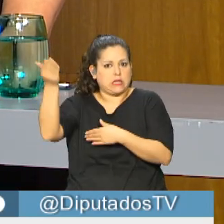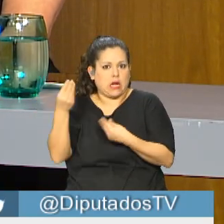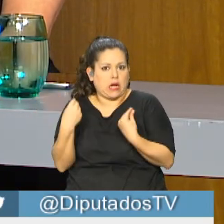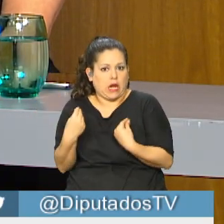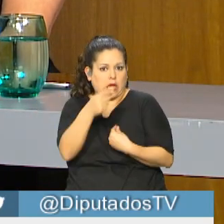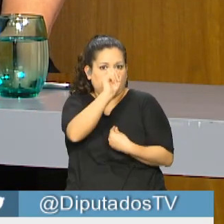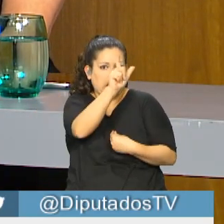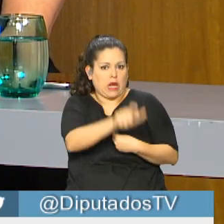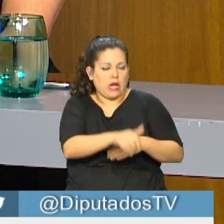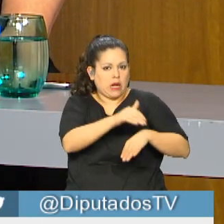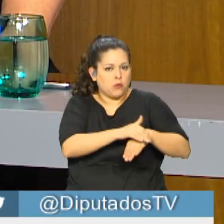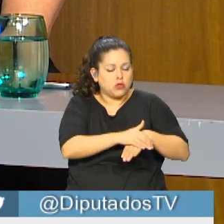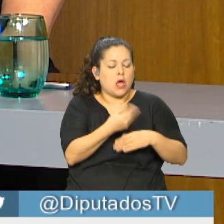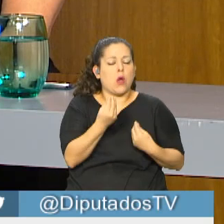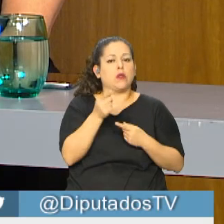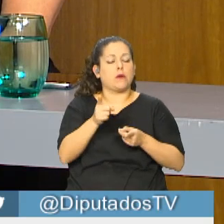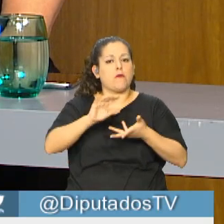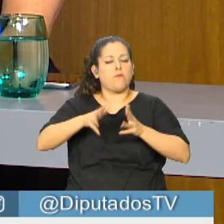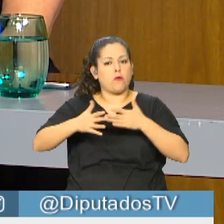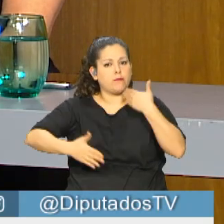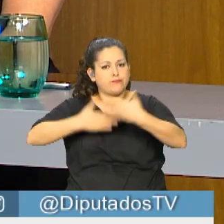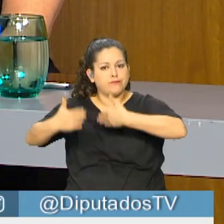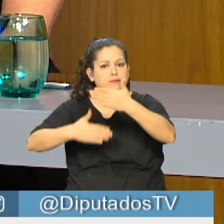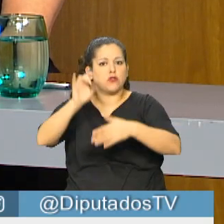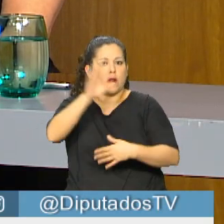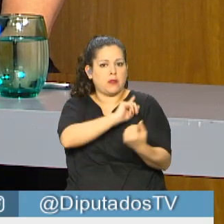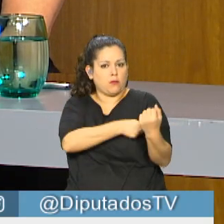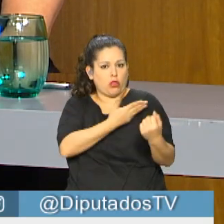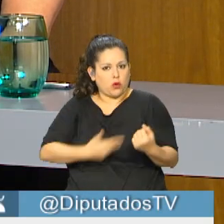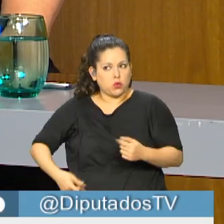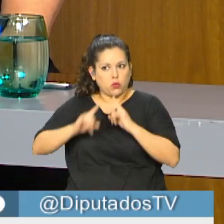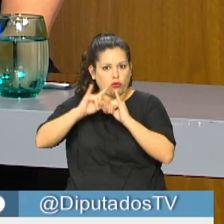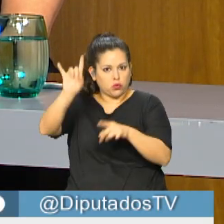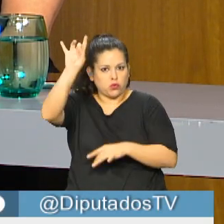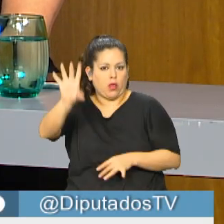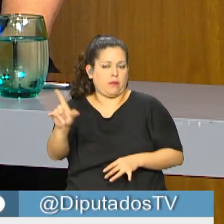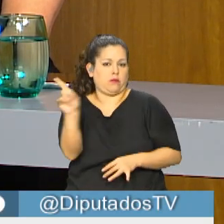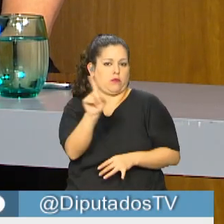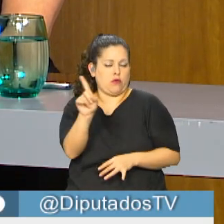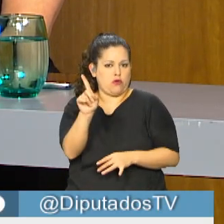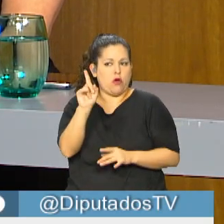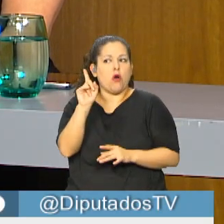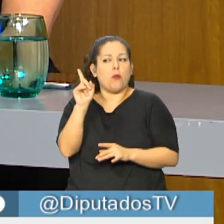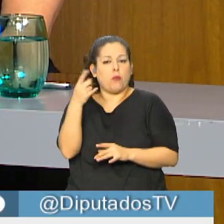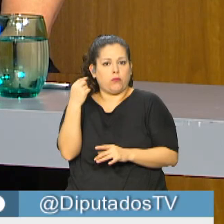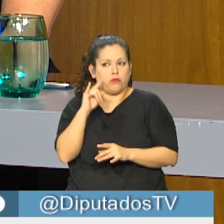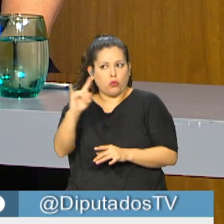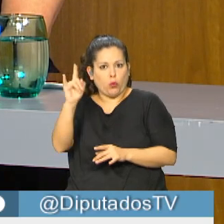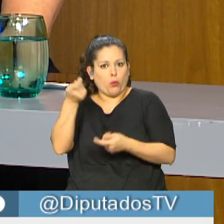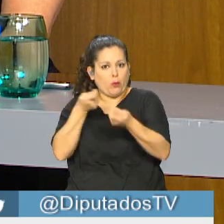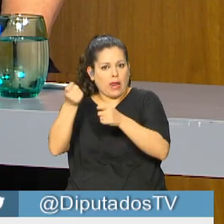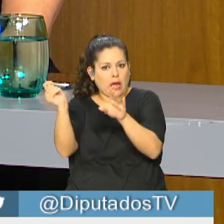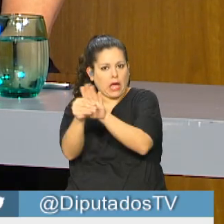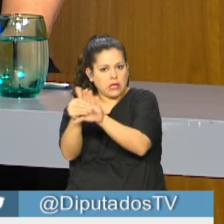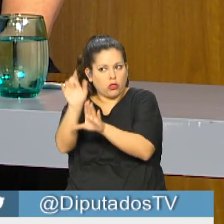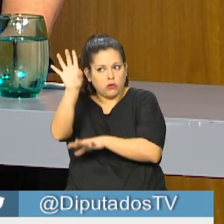los procedimientos, ¿no? No solamente es el Ejecutivo Nacional quien está a cargo de la administración de los fondos del Estado, sino también el Congreso